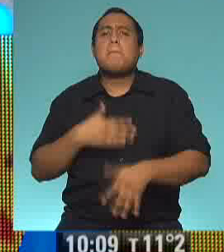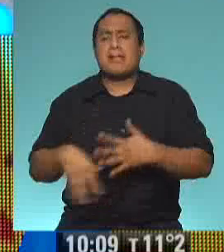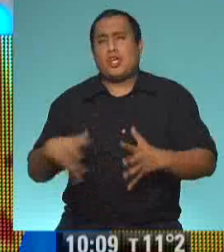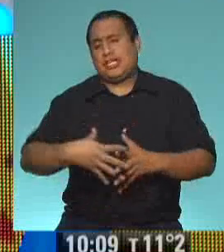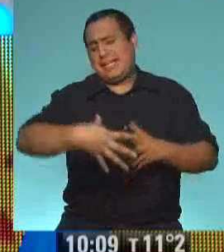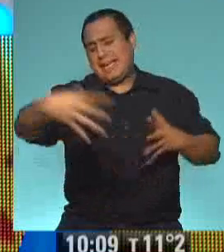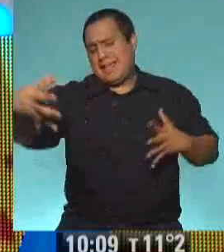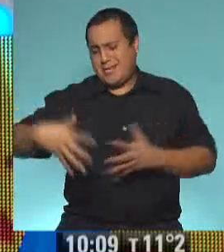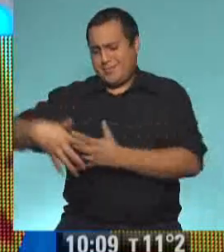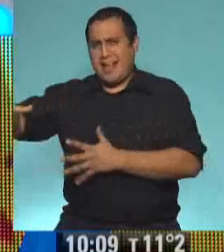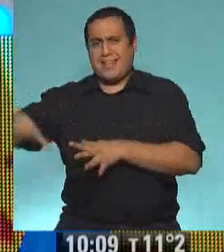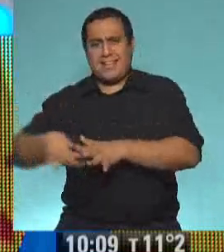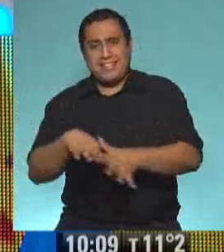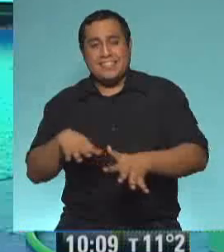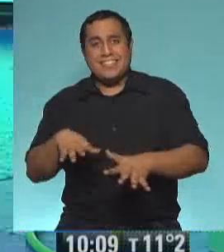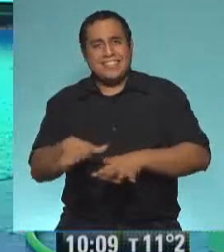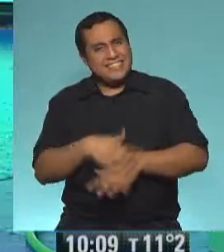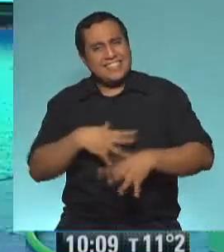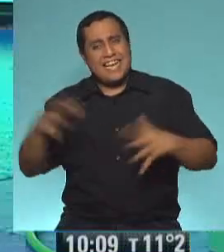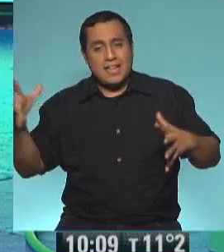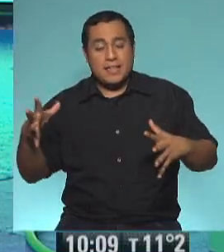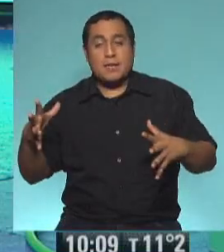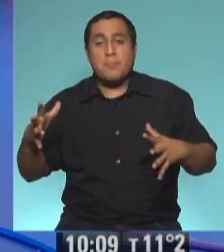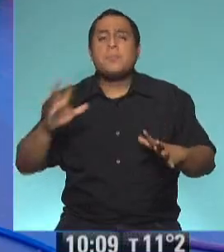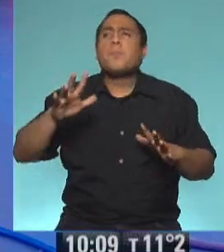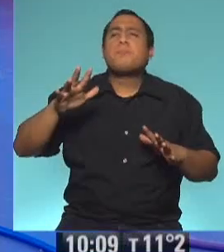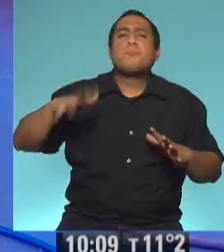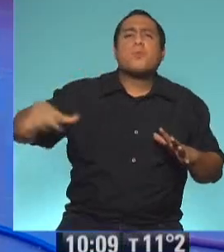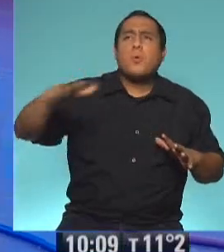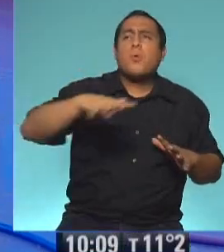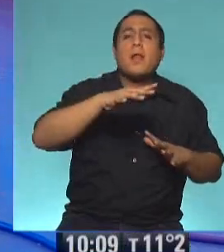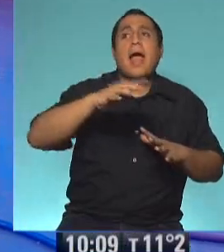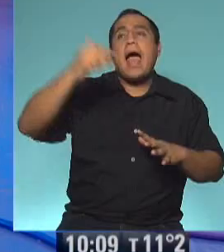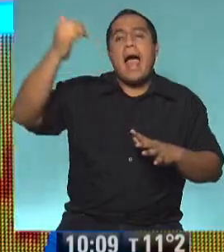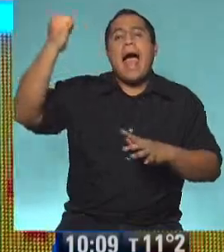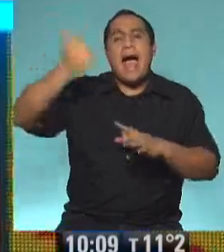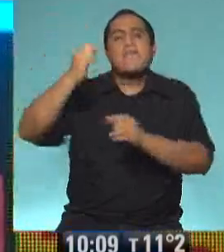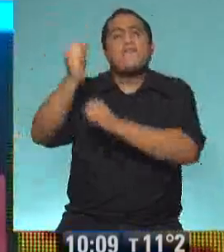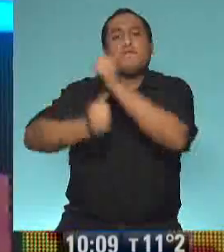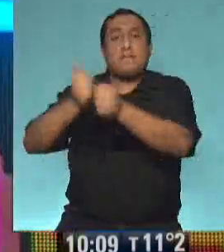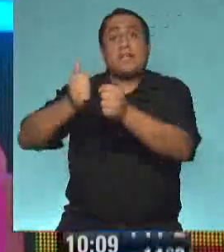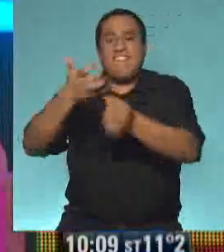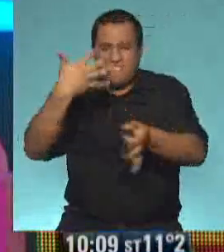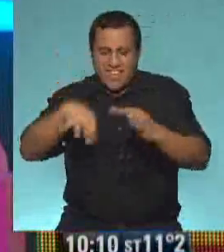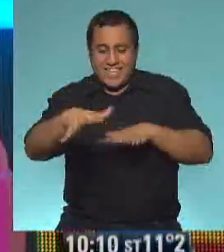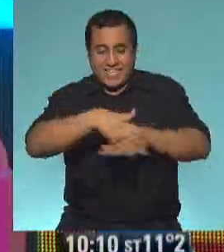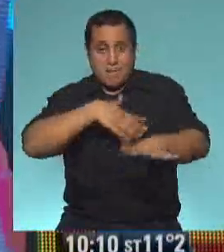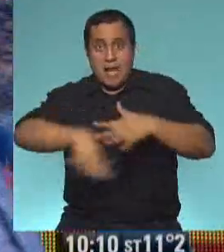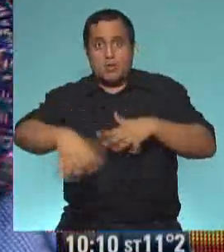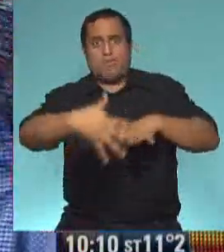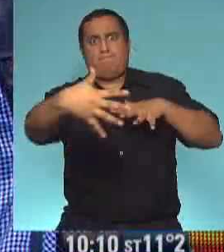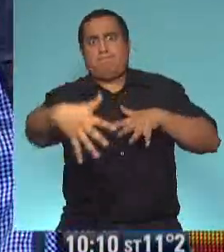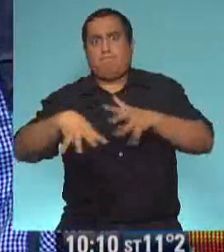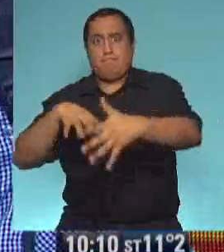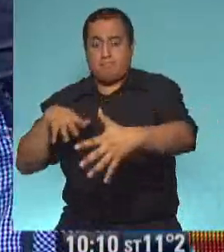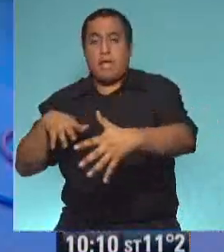gigante, sí, las chalupas que nombramos ayer. Sí. Ajá. ¿Saben que hay lugares específicos, una fábrica, donde se venden estos zapatos? Hay una